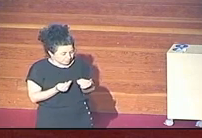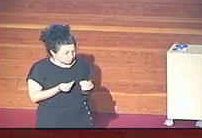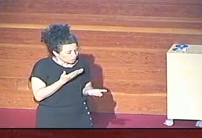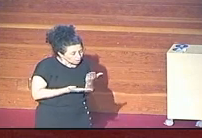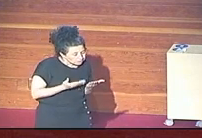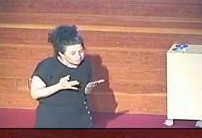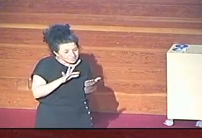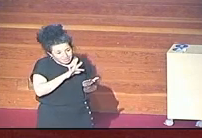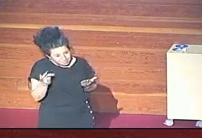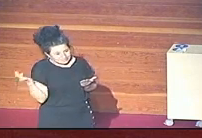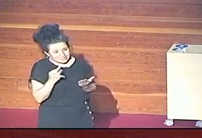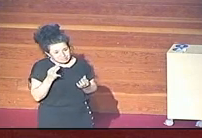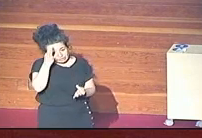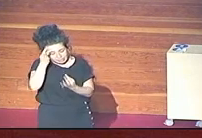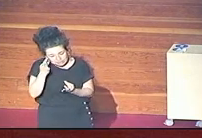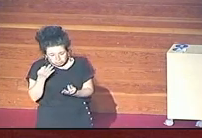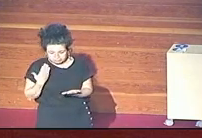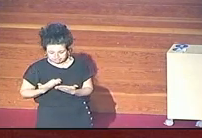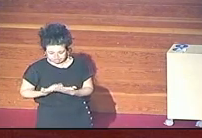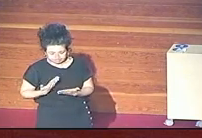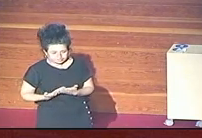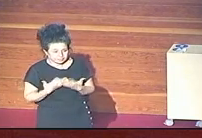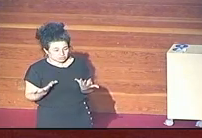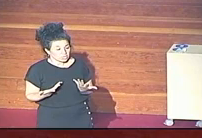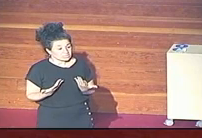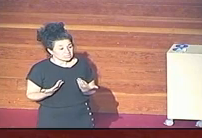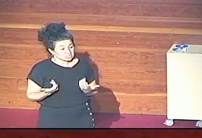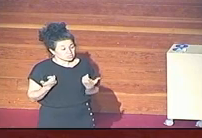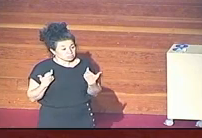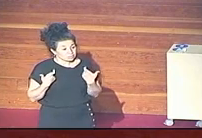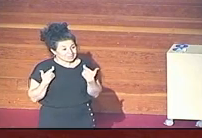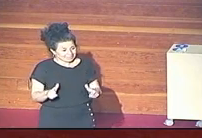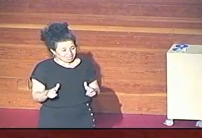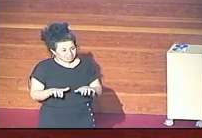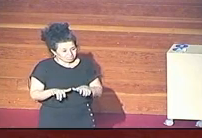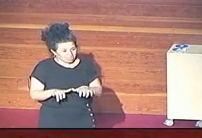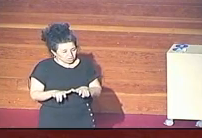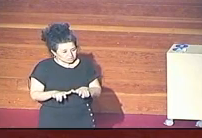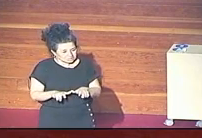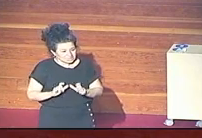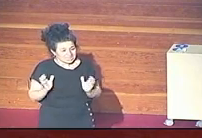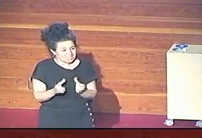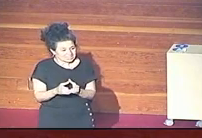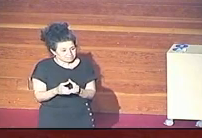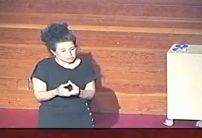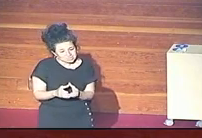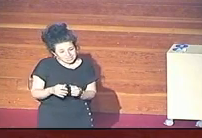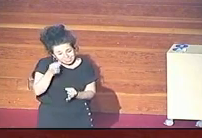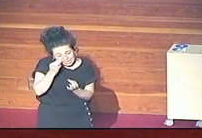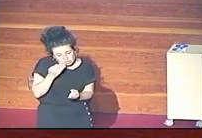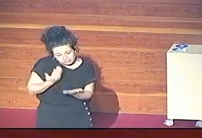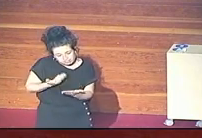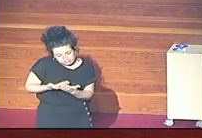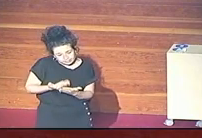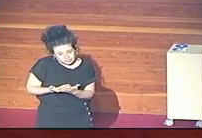esos datos y en las redacciones pues se han creado equipos de verificadores de datos tenemos compañeros que se dedican a